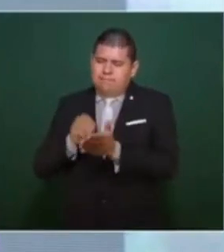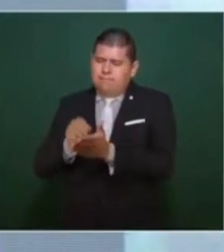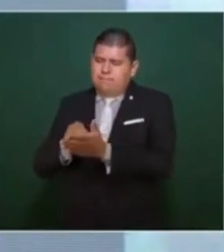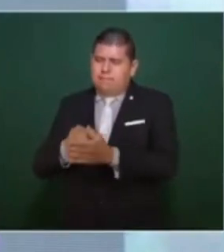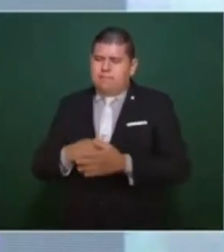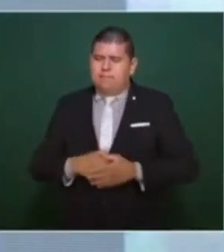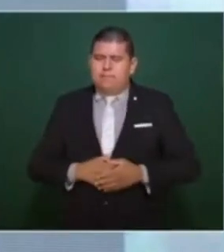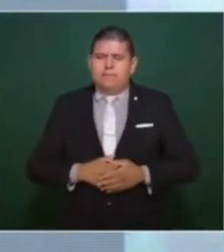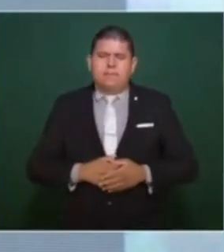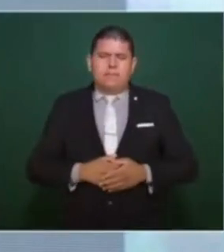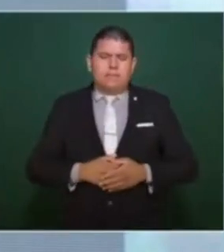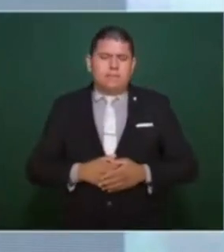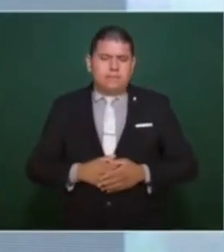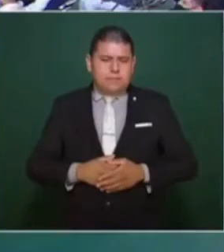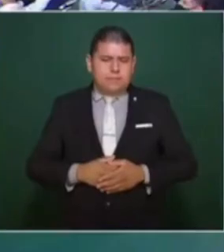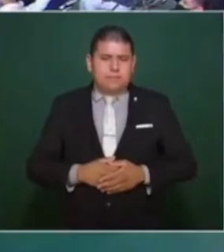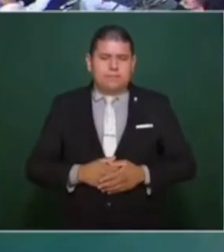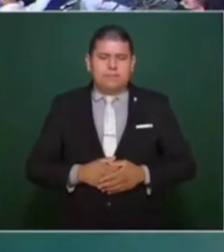Signos vitales. Entonces,